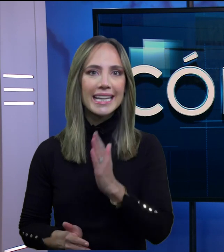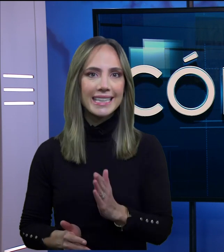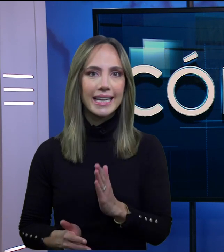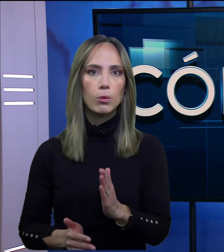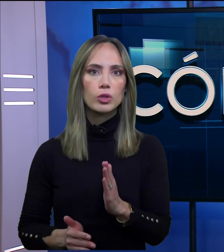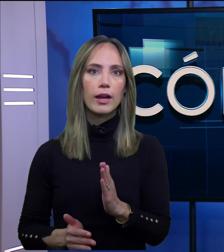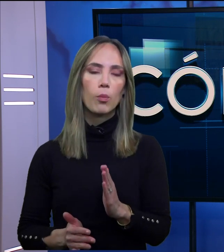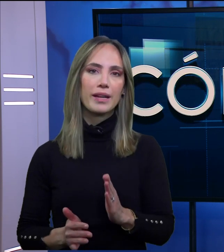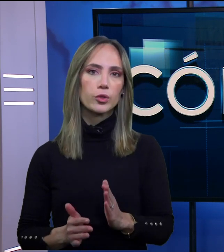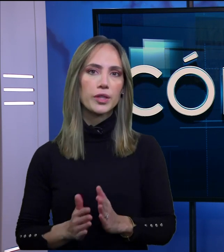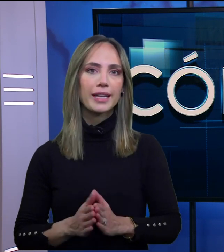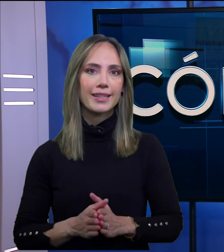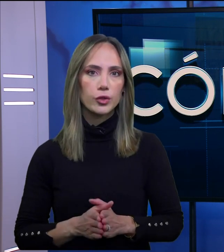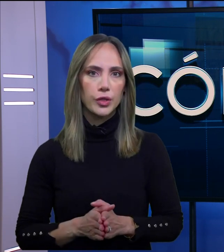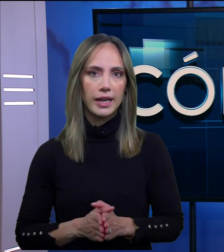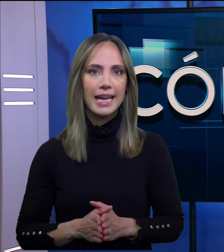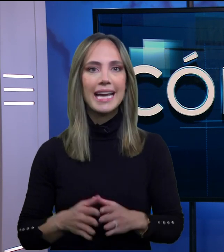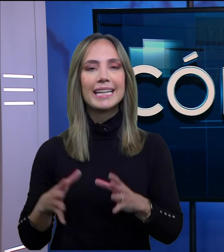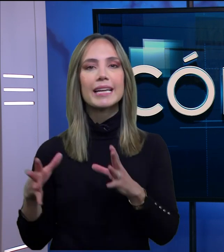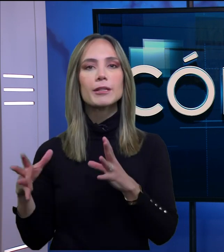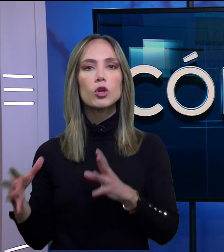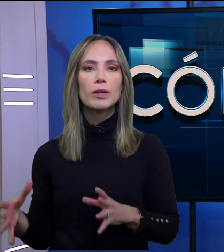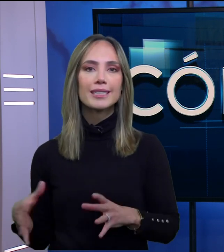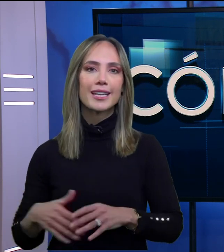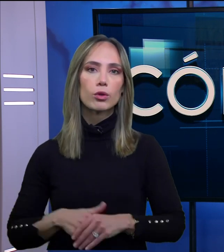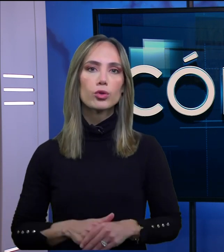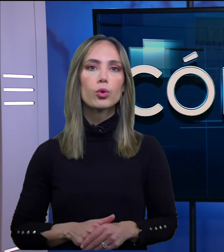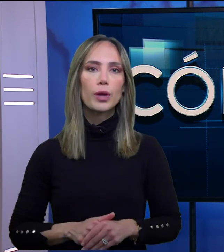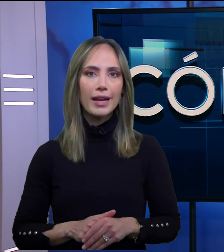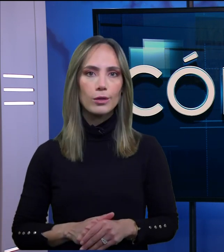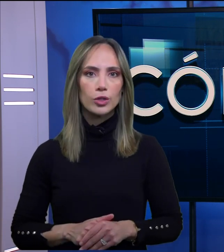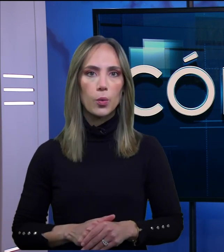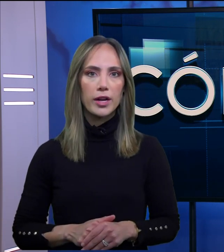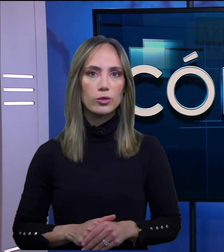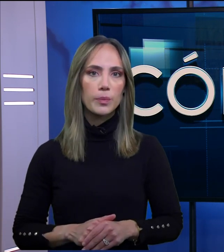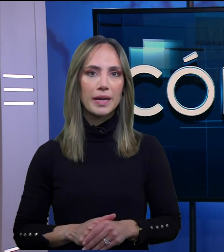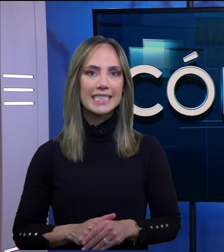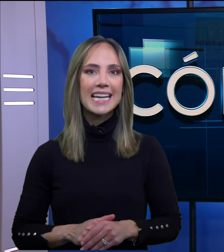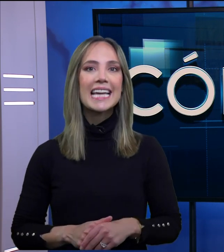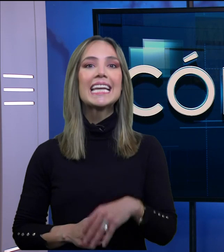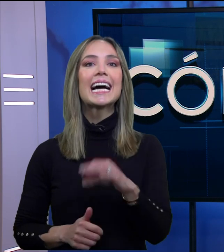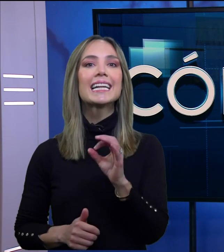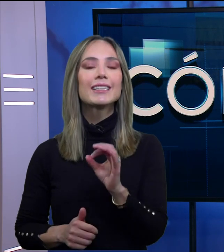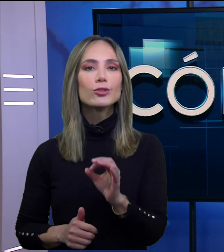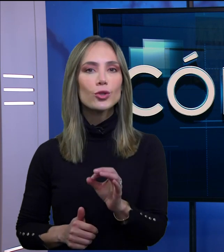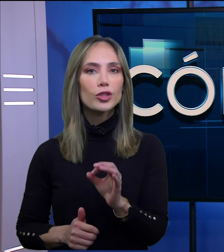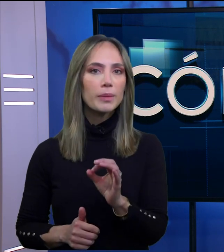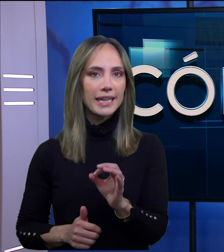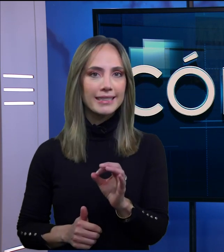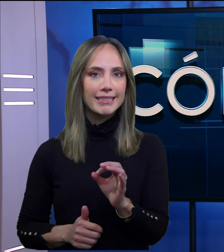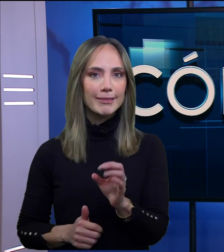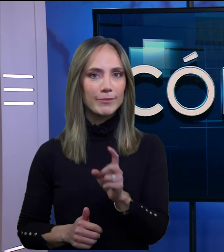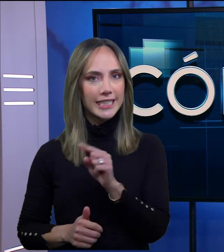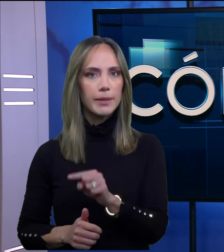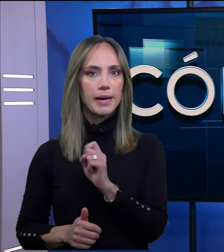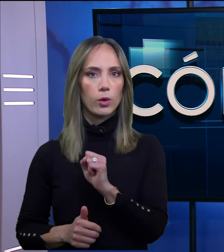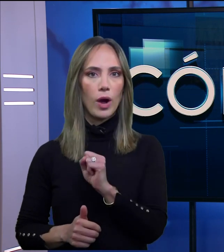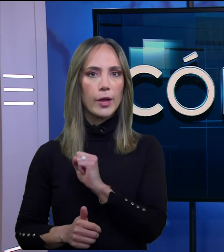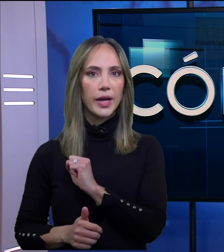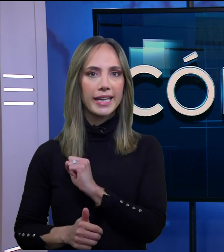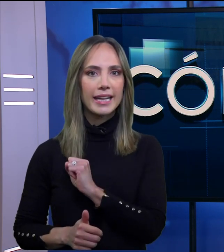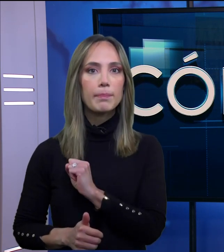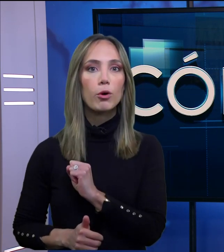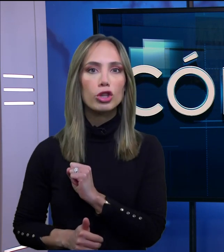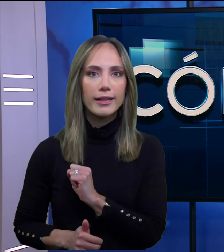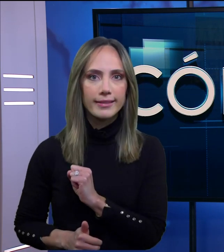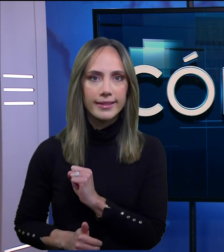una agenda que busca la cooperación internacional en temas como el desarrollo rural, los acuerdos de paz y la atención de migrantes. Sin embargo, hay